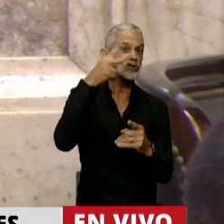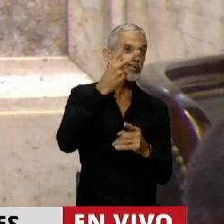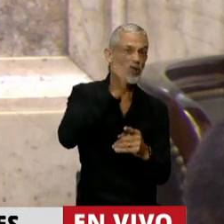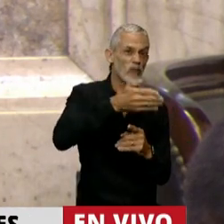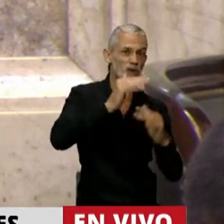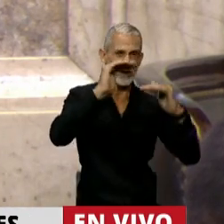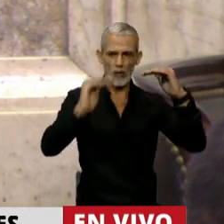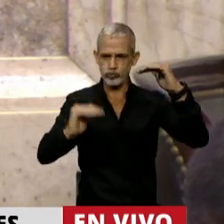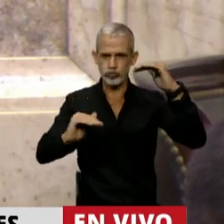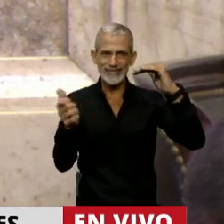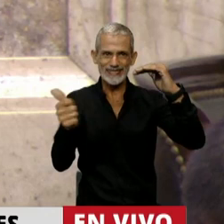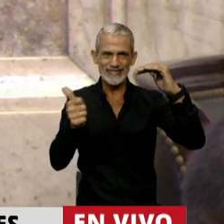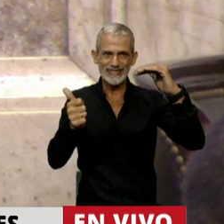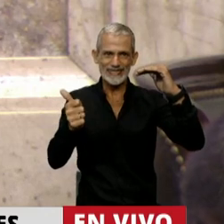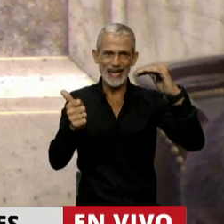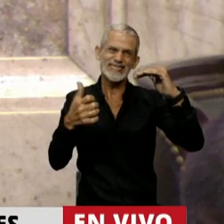82% móvil al